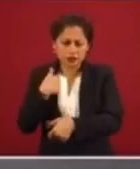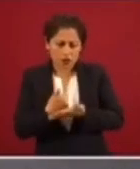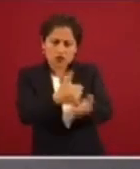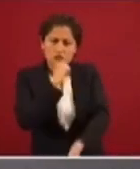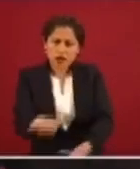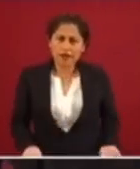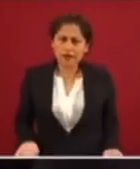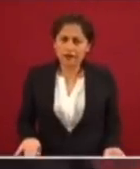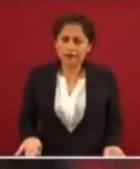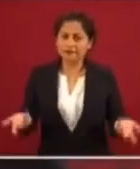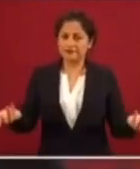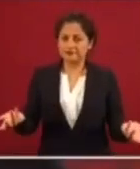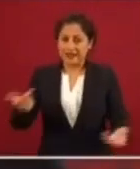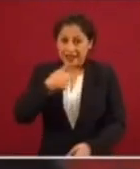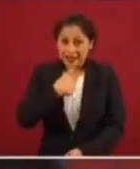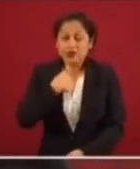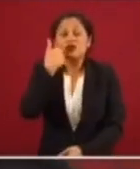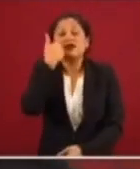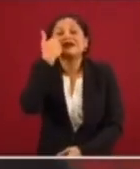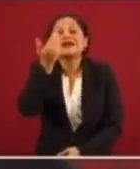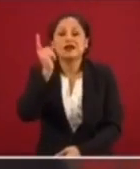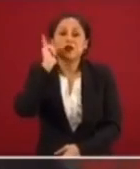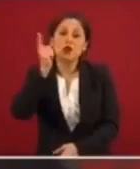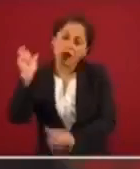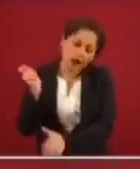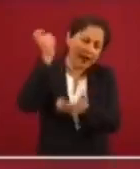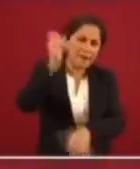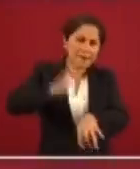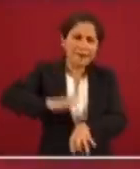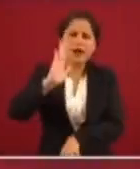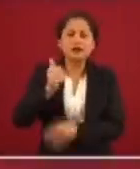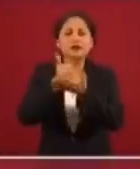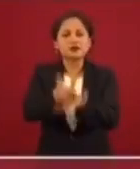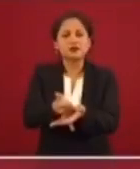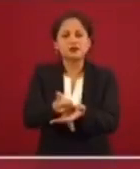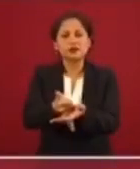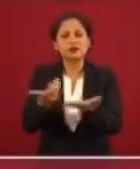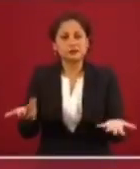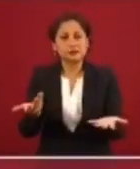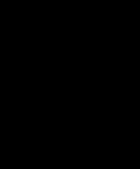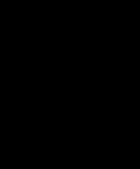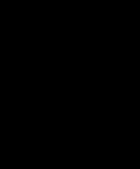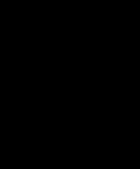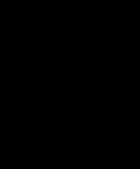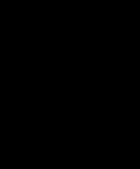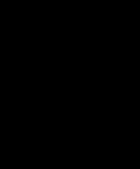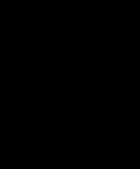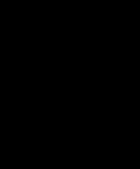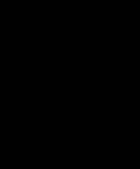Quisiera yo aportar mucho más, y eso es lo que estamos haciendo al interior del gobierno. Somos servidores públicos.